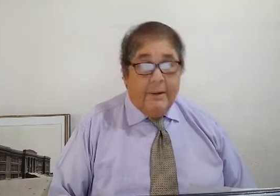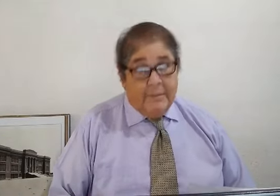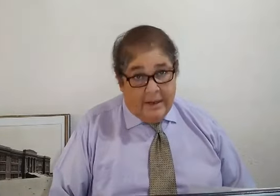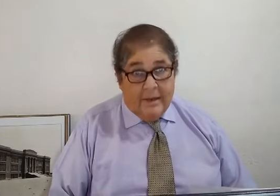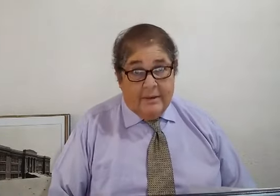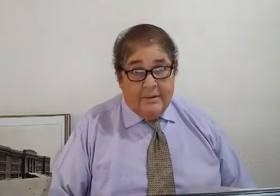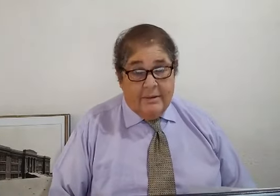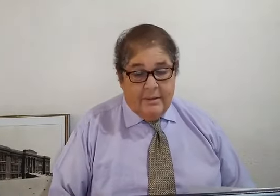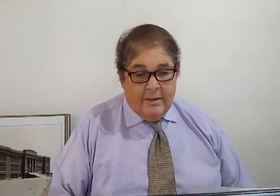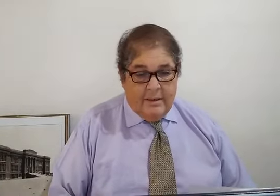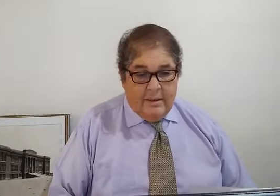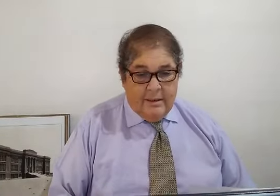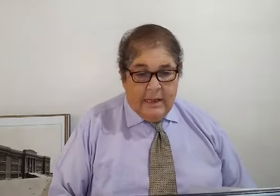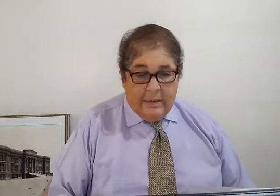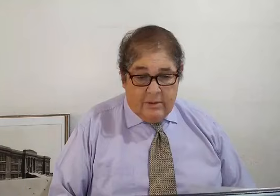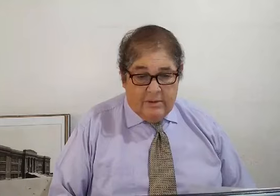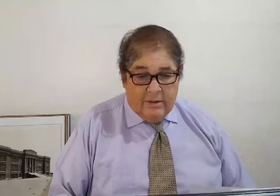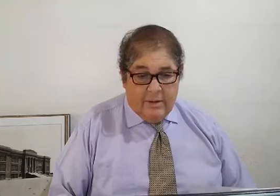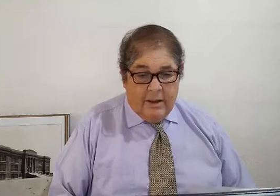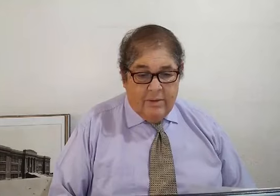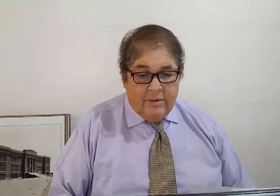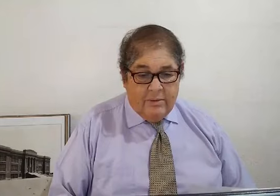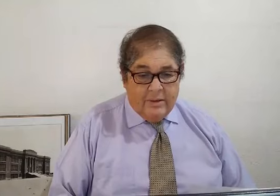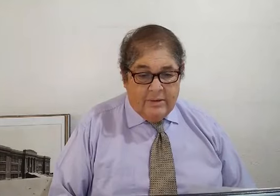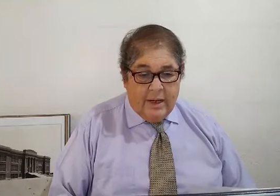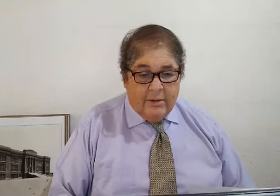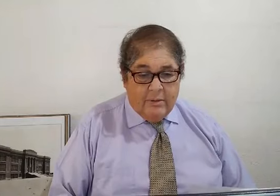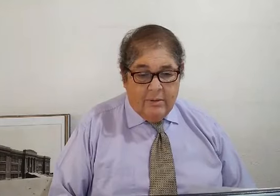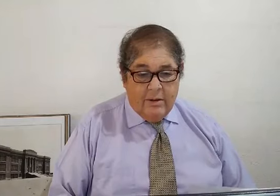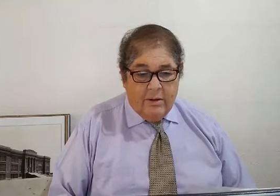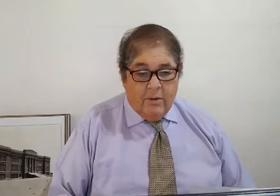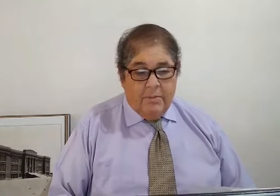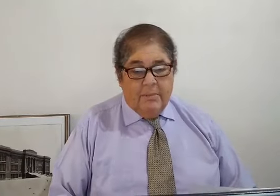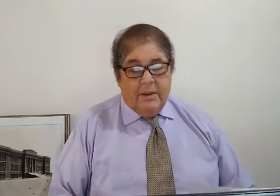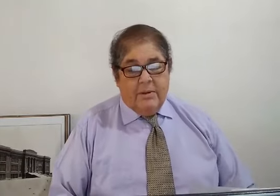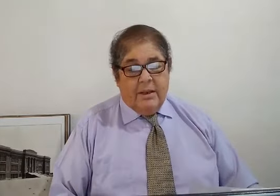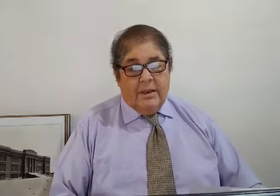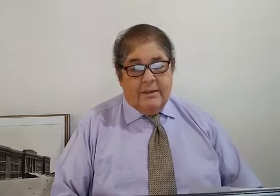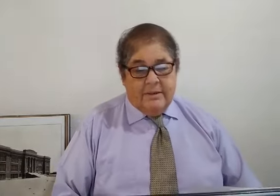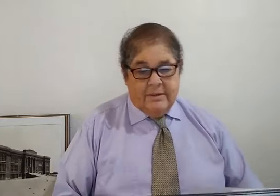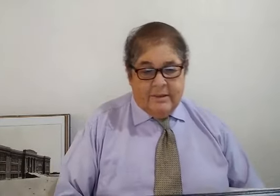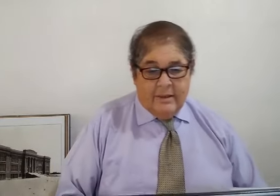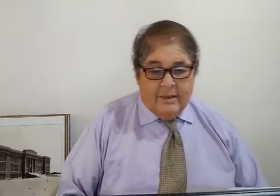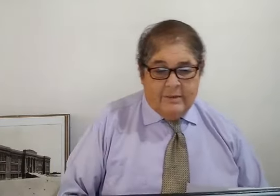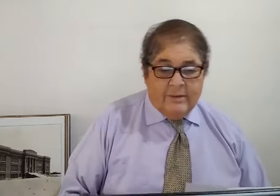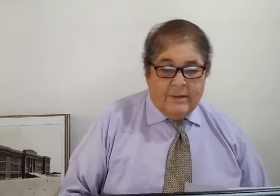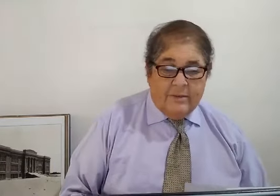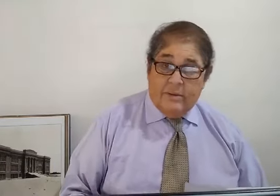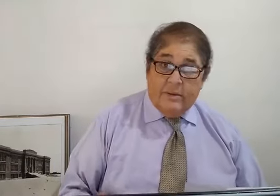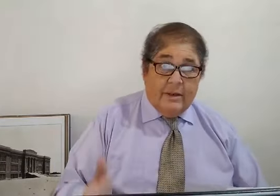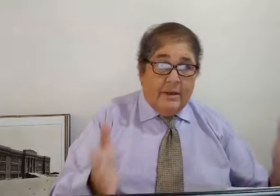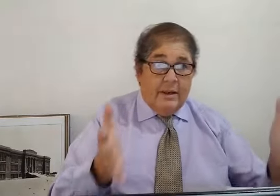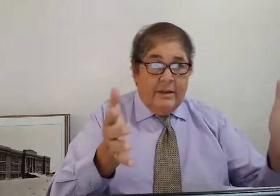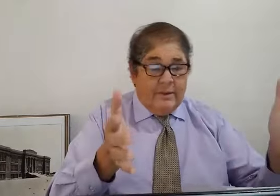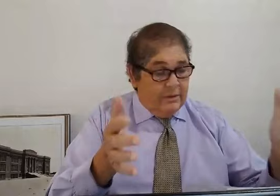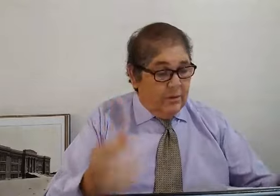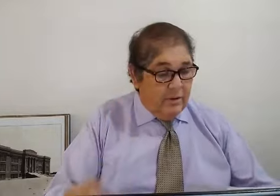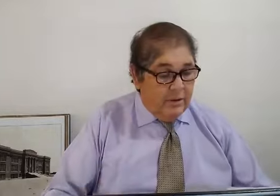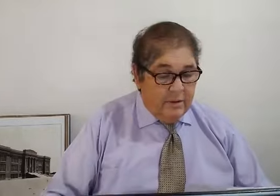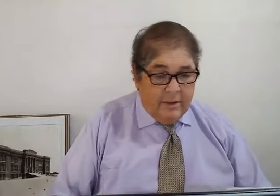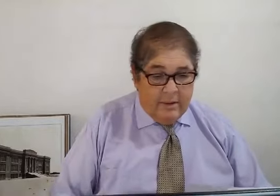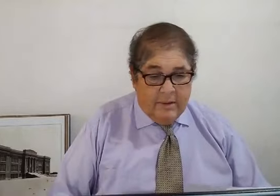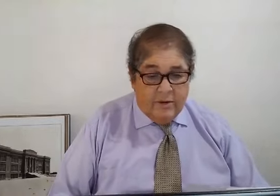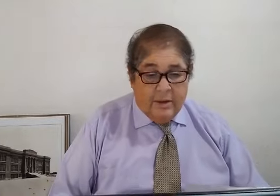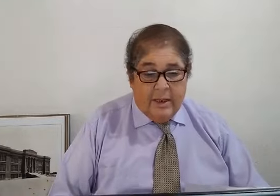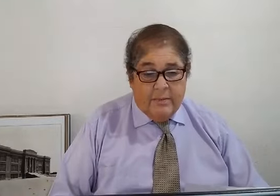en familiares, 14 trabajadores y un externo con un promedio de edad de 66 años. Es el sector